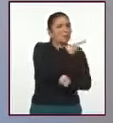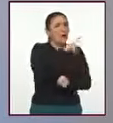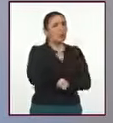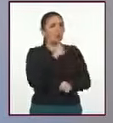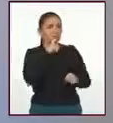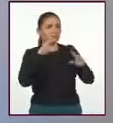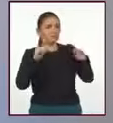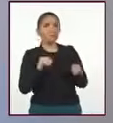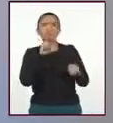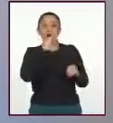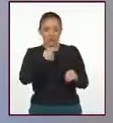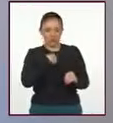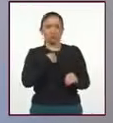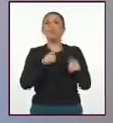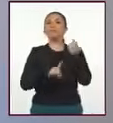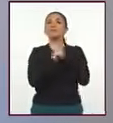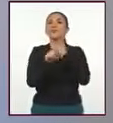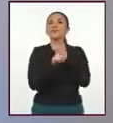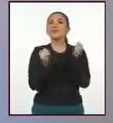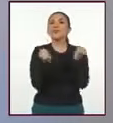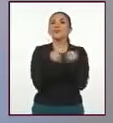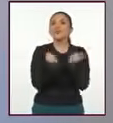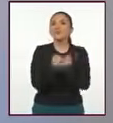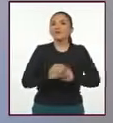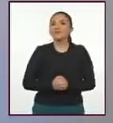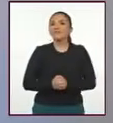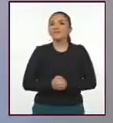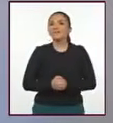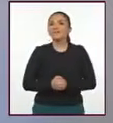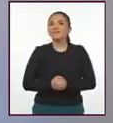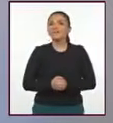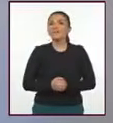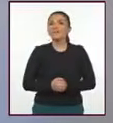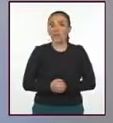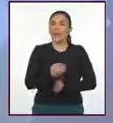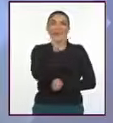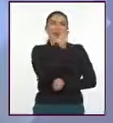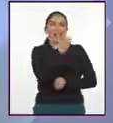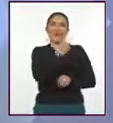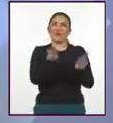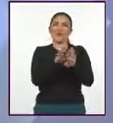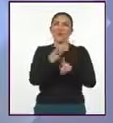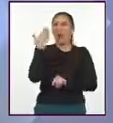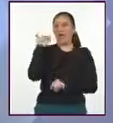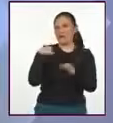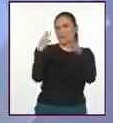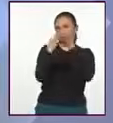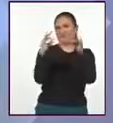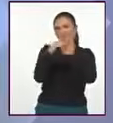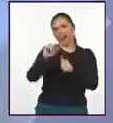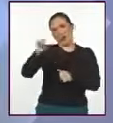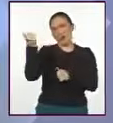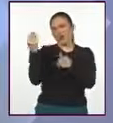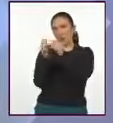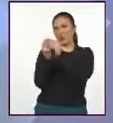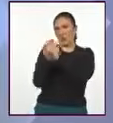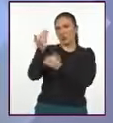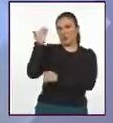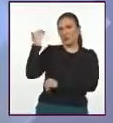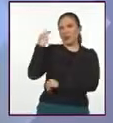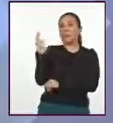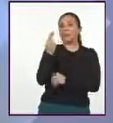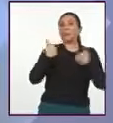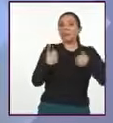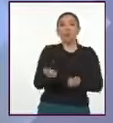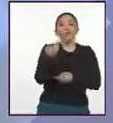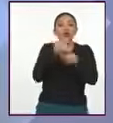tanto como al que está agrediendo solamente con su silencio. Claro, como lo hemos mencionado también en otros seminarios, entender que todos